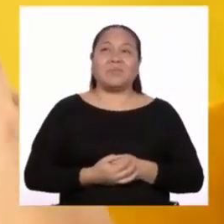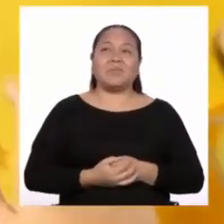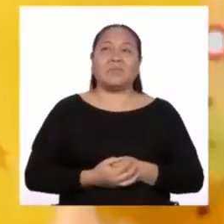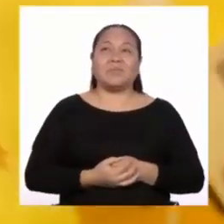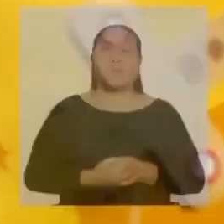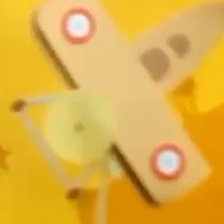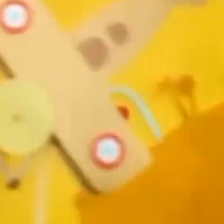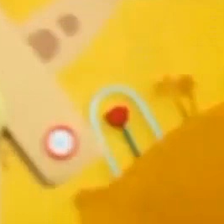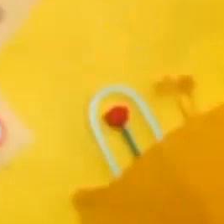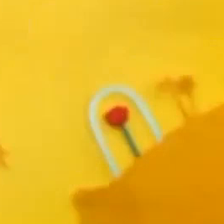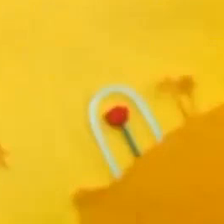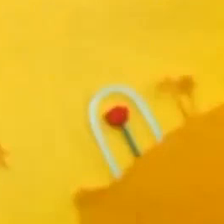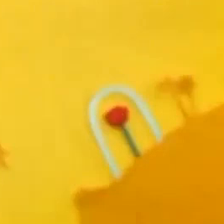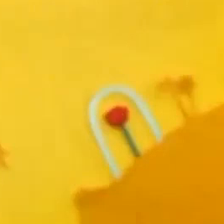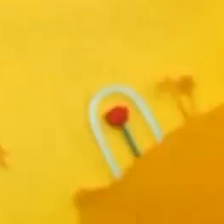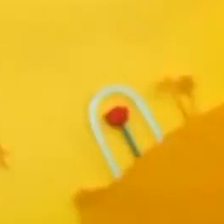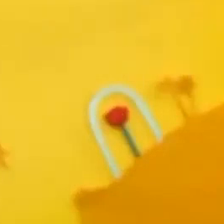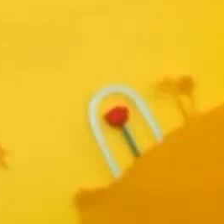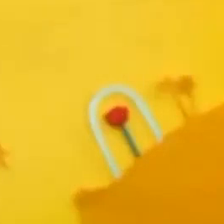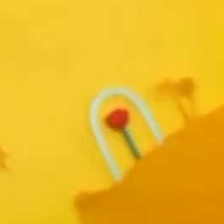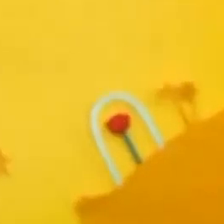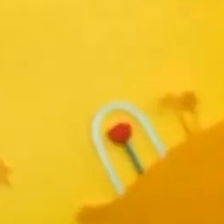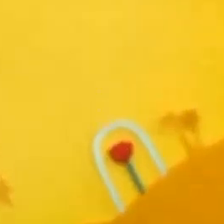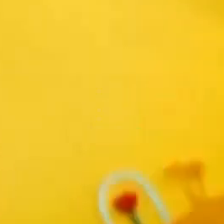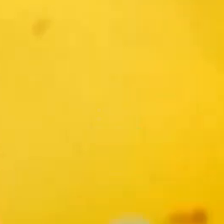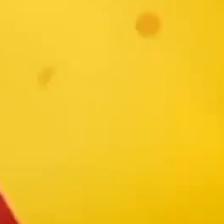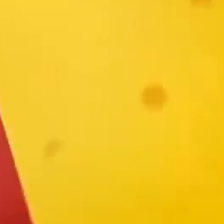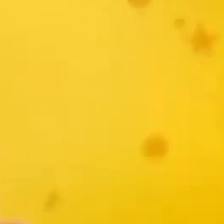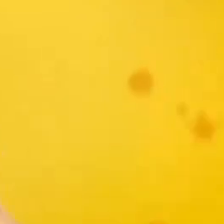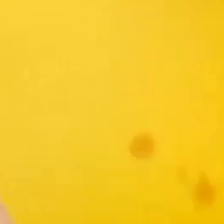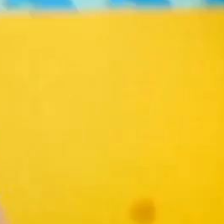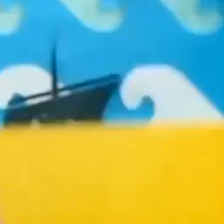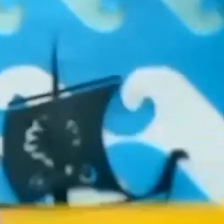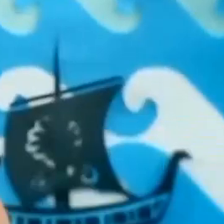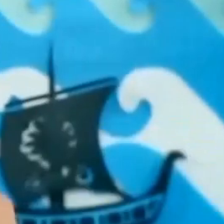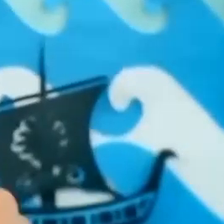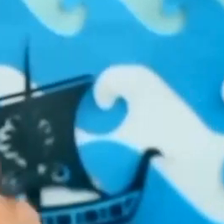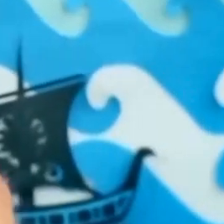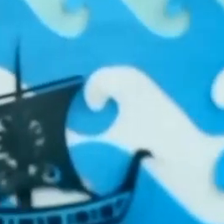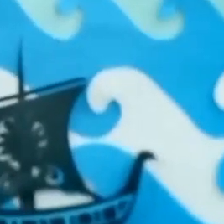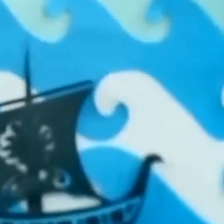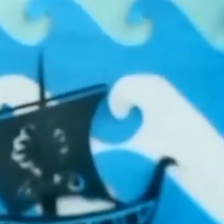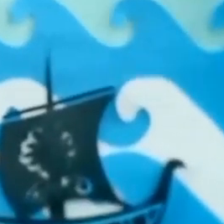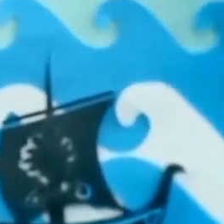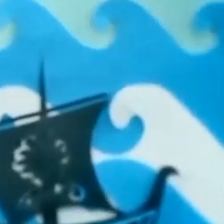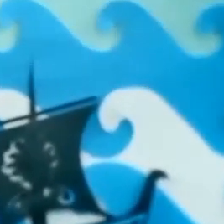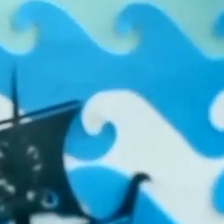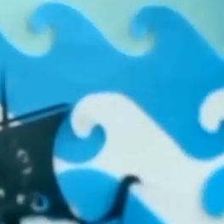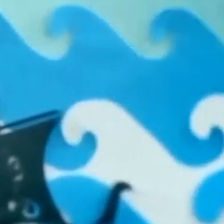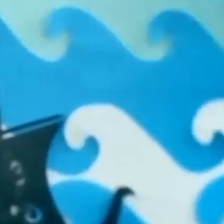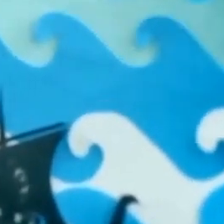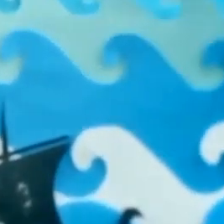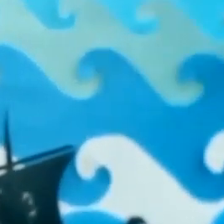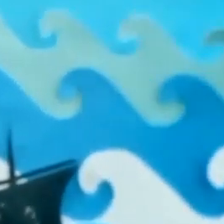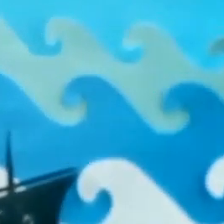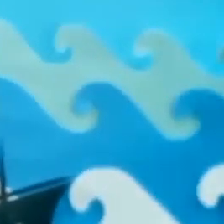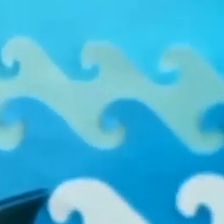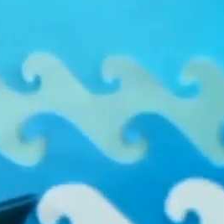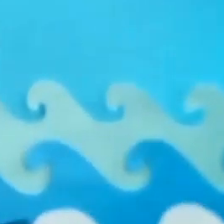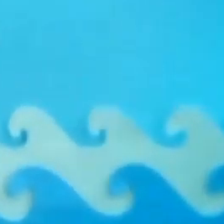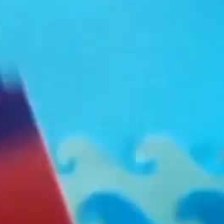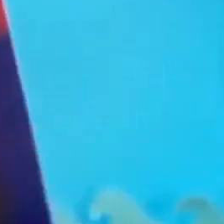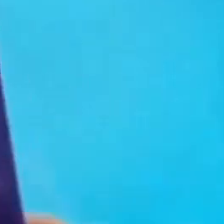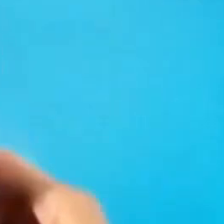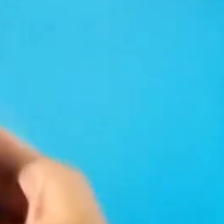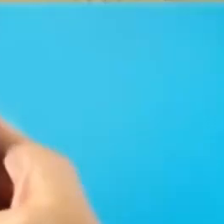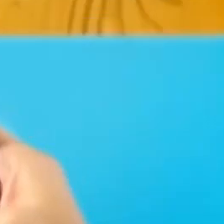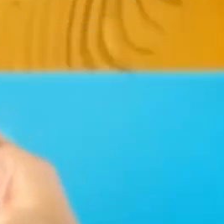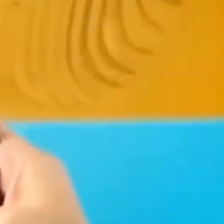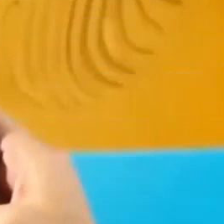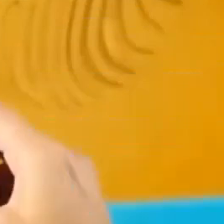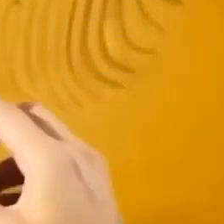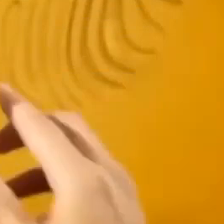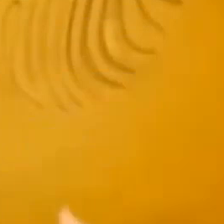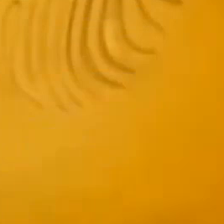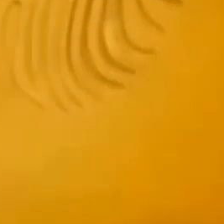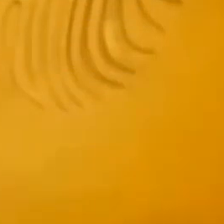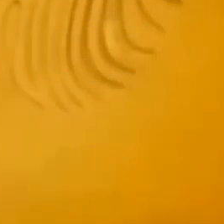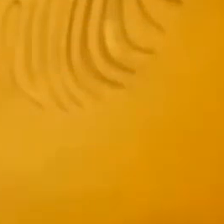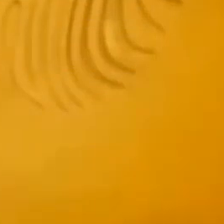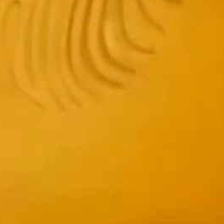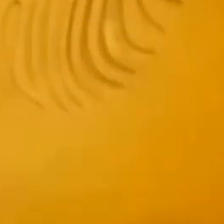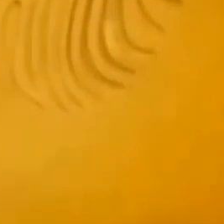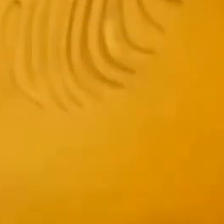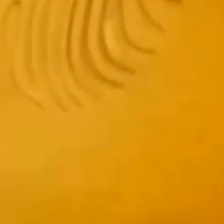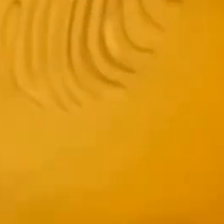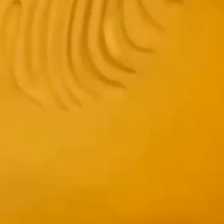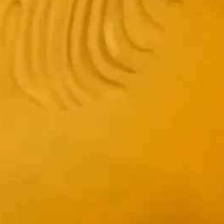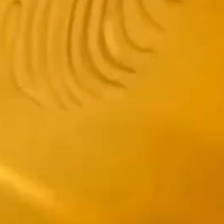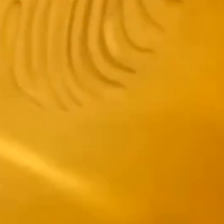Un mundo de estrellas en el mar, el ladrón voló con